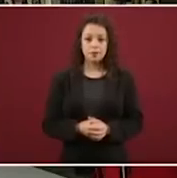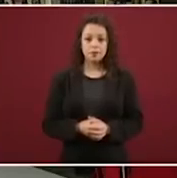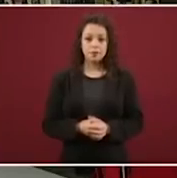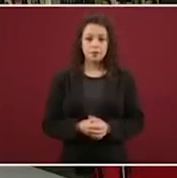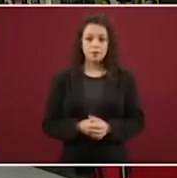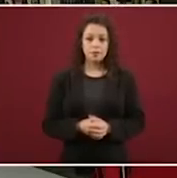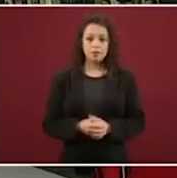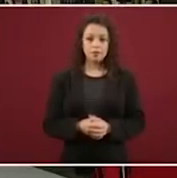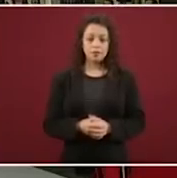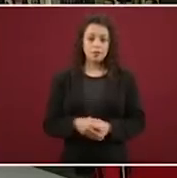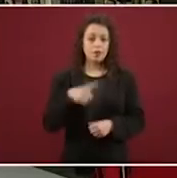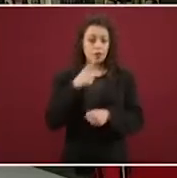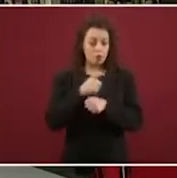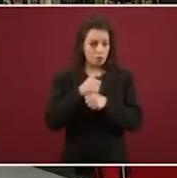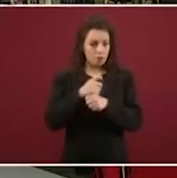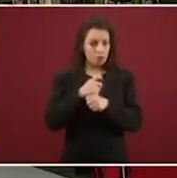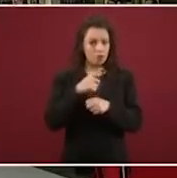justamente.